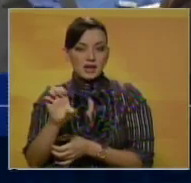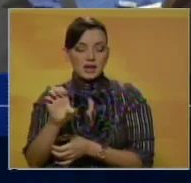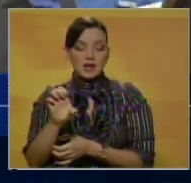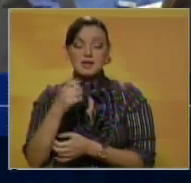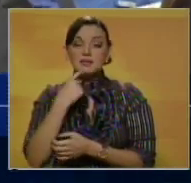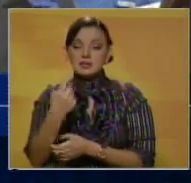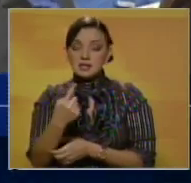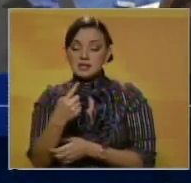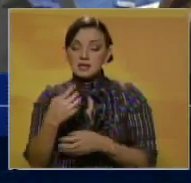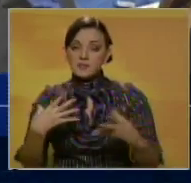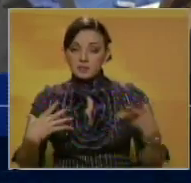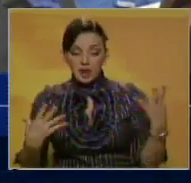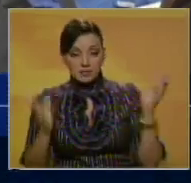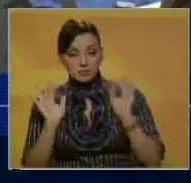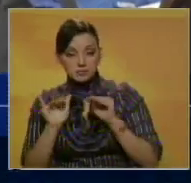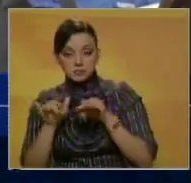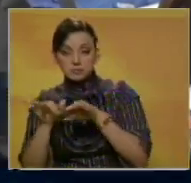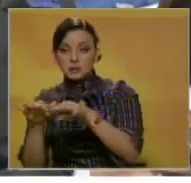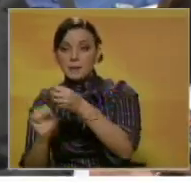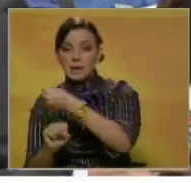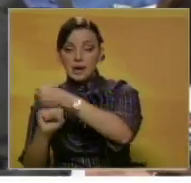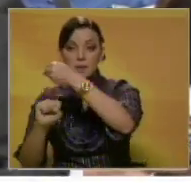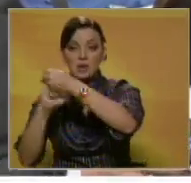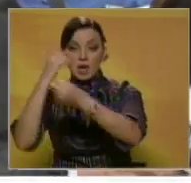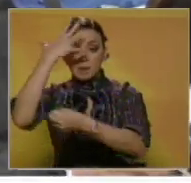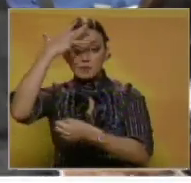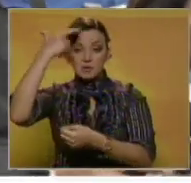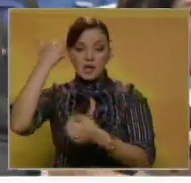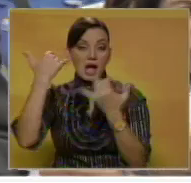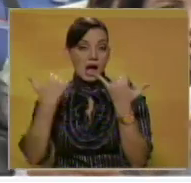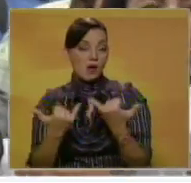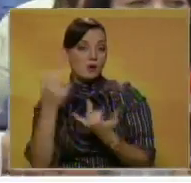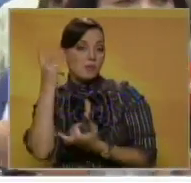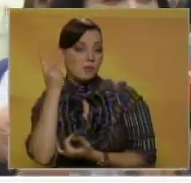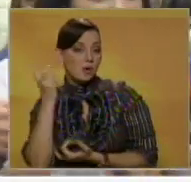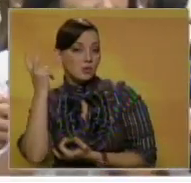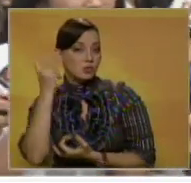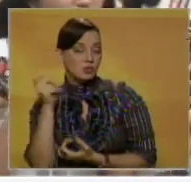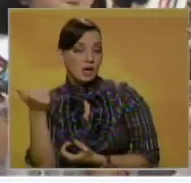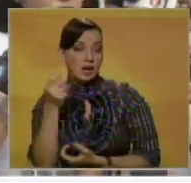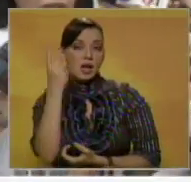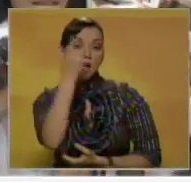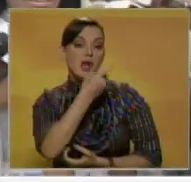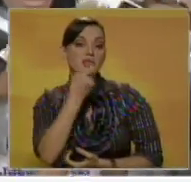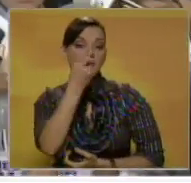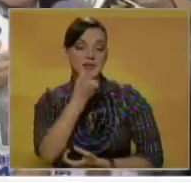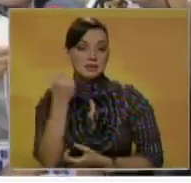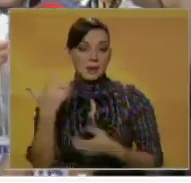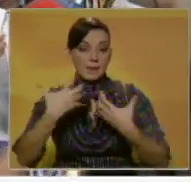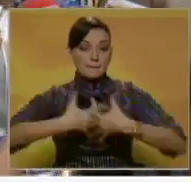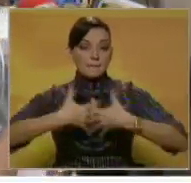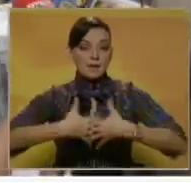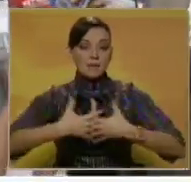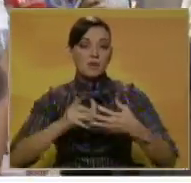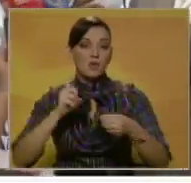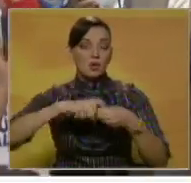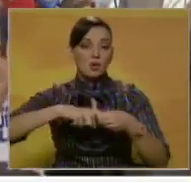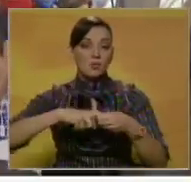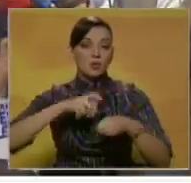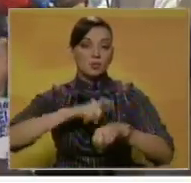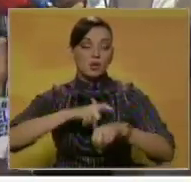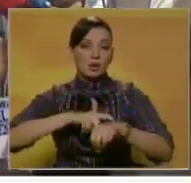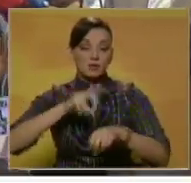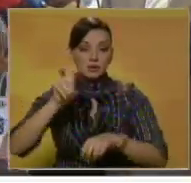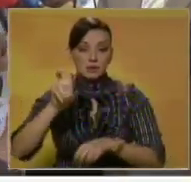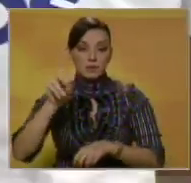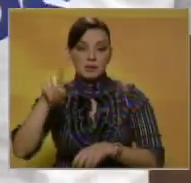líder fundador de ese partido, Manuel Rosales. De inmediato vamos a escuchar declaraciones de Delsa Solórzano, miembro del partido Un Nuevo Tiempo y también